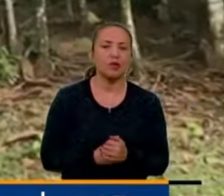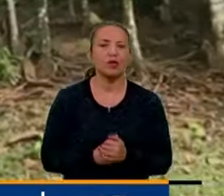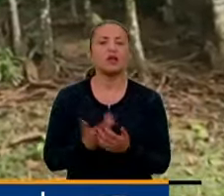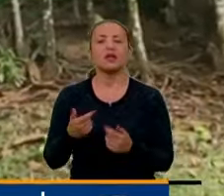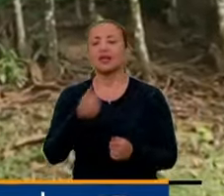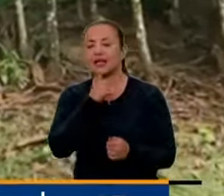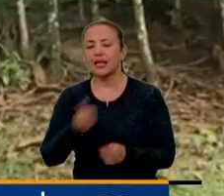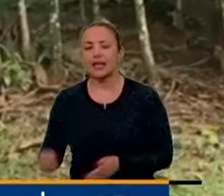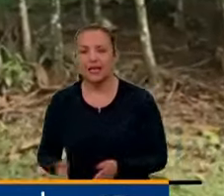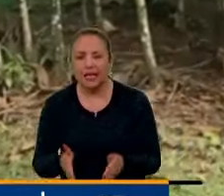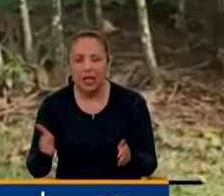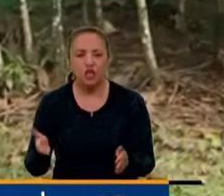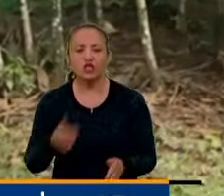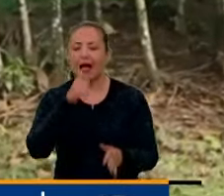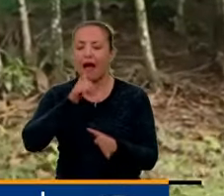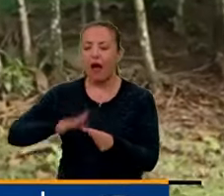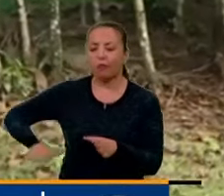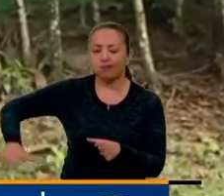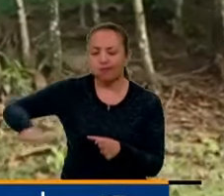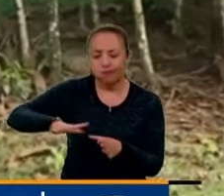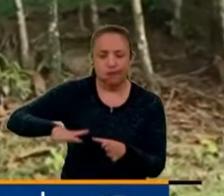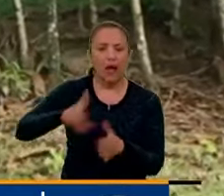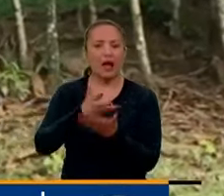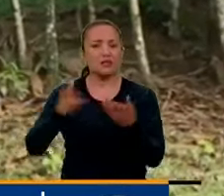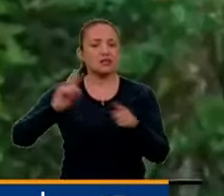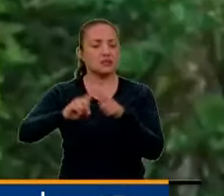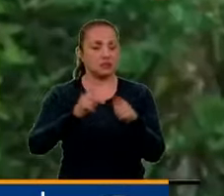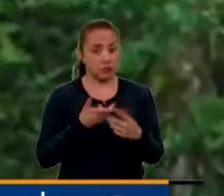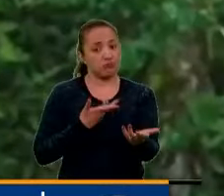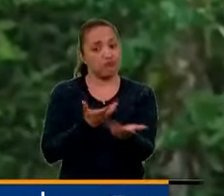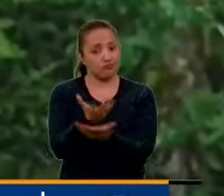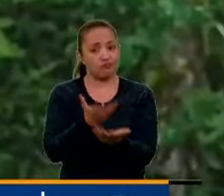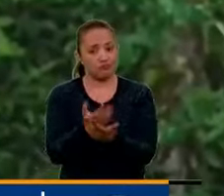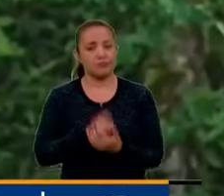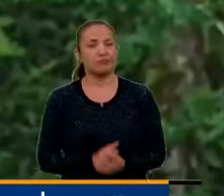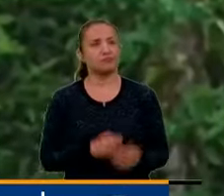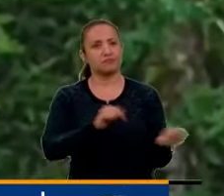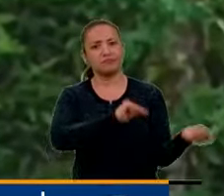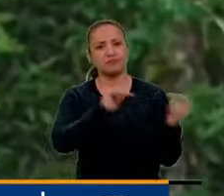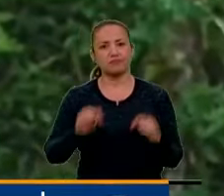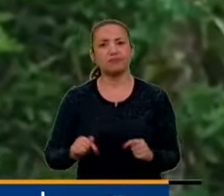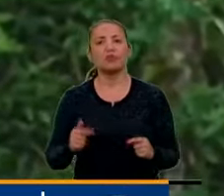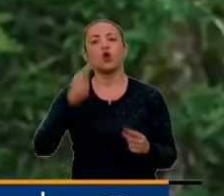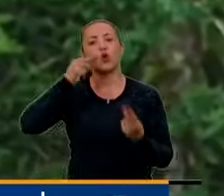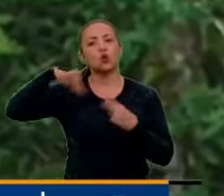ríos, los lagos, todo muy bonito. Bueno, se los recomiendo a todos. Vienen